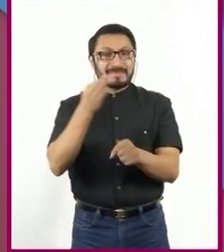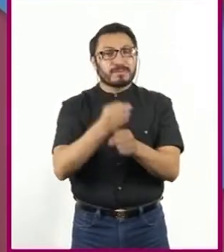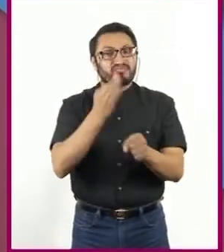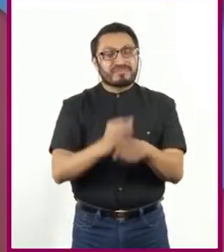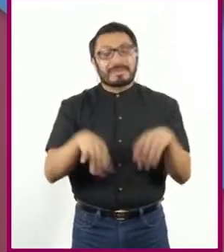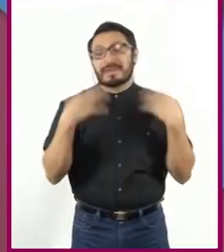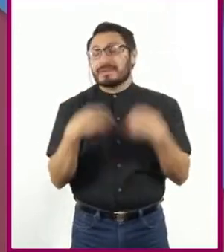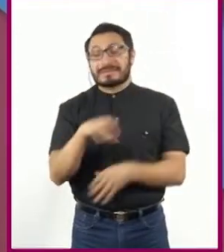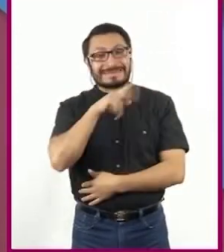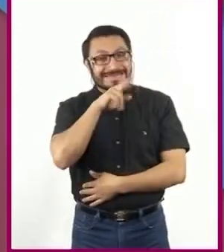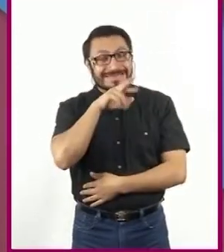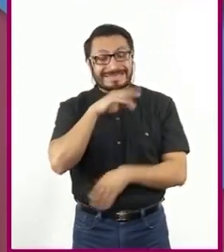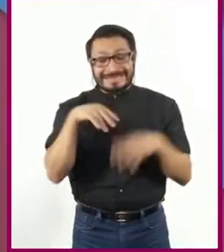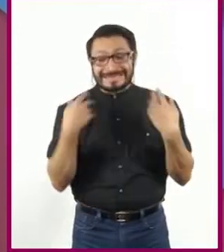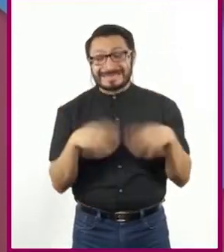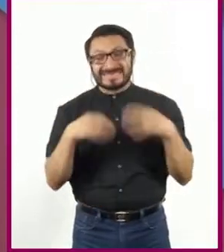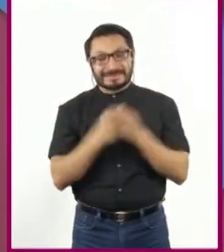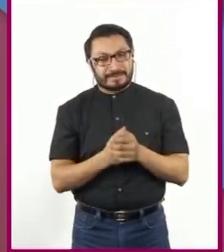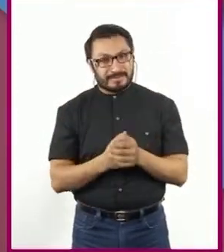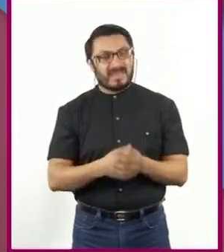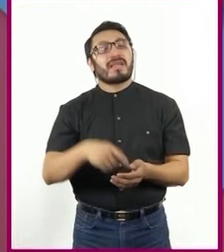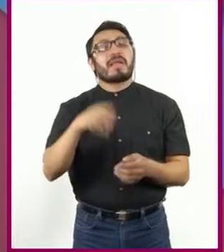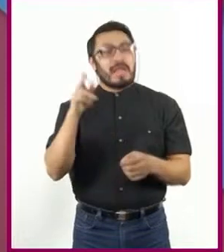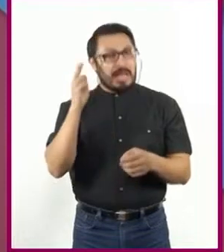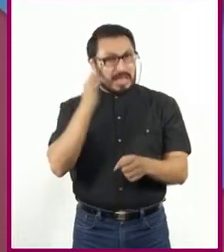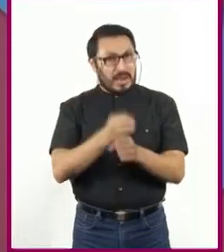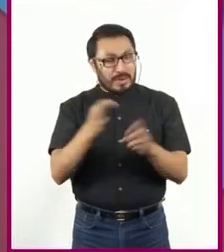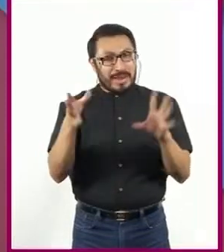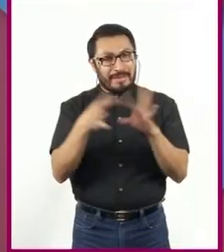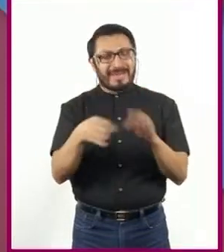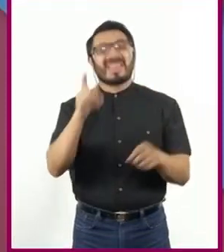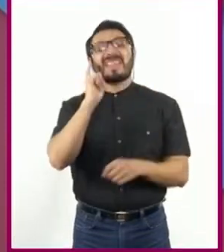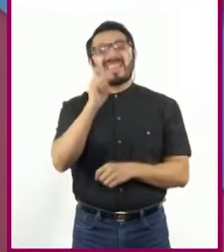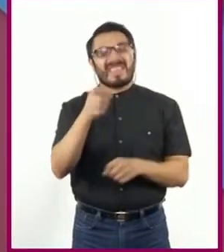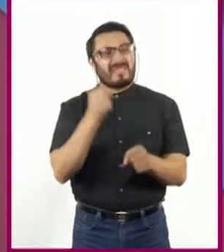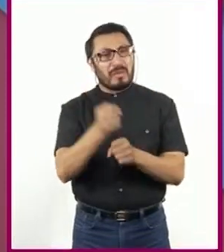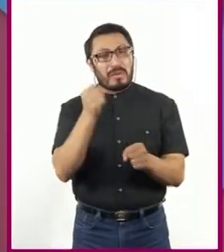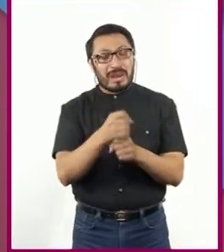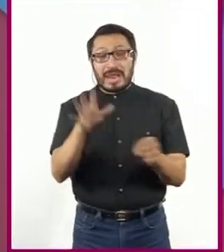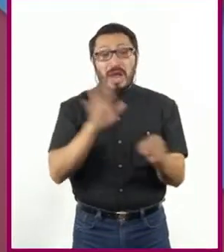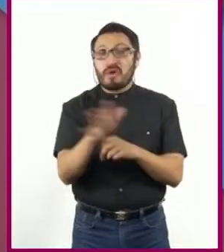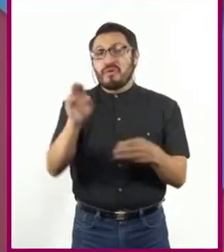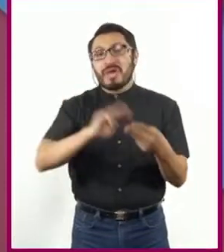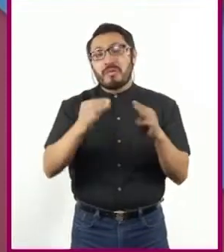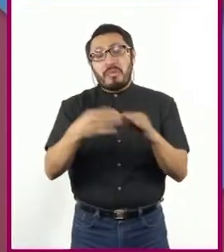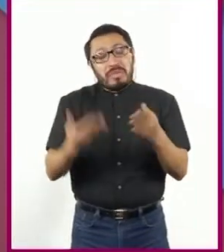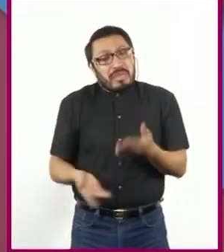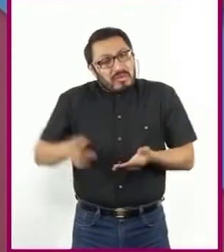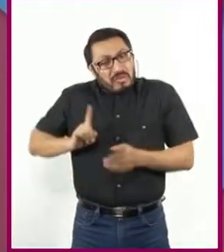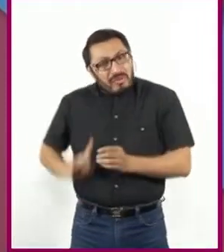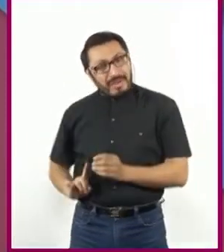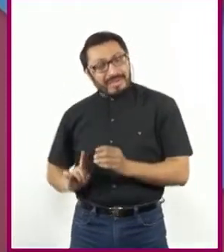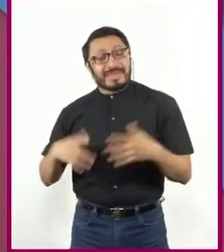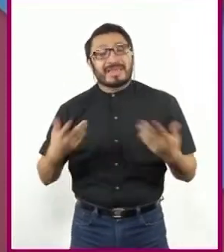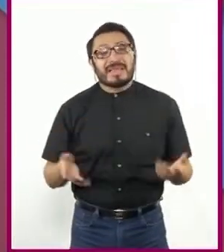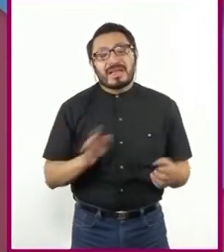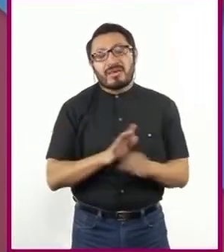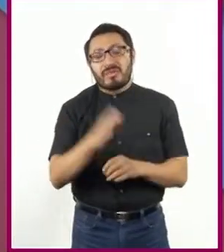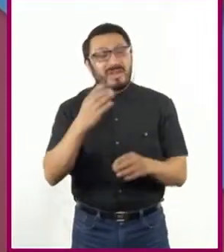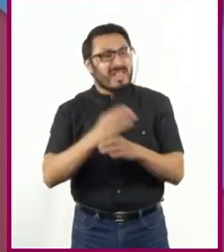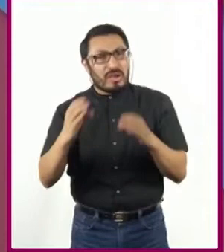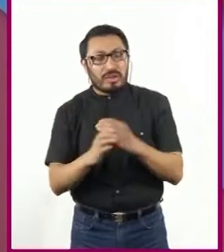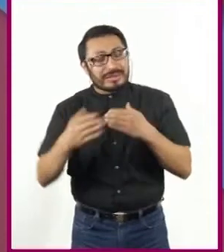preocupa a la humanidad. Veremos qué es violencia, cuáles son sus causas, algunas de sus consecuencias y cómo se